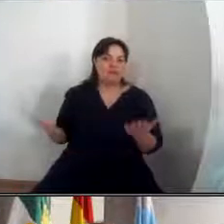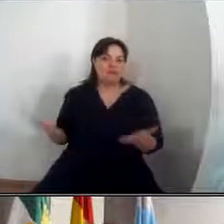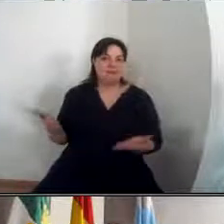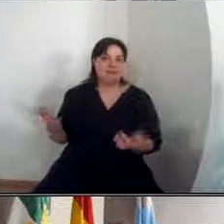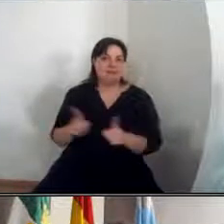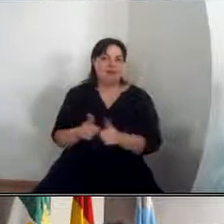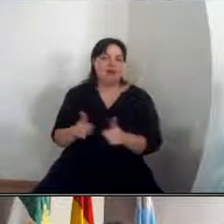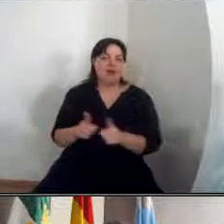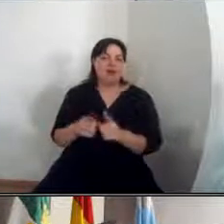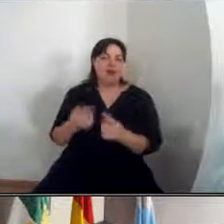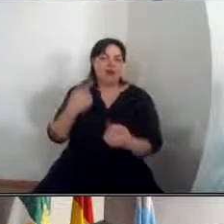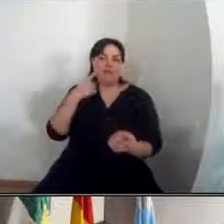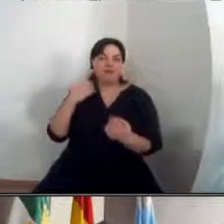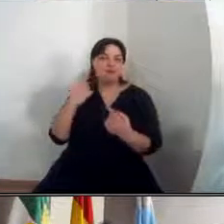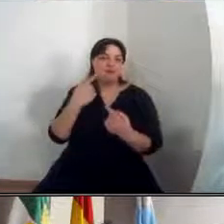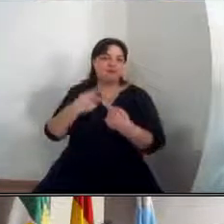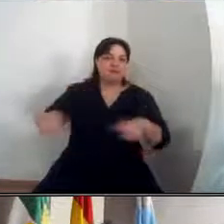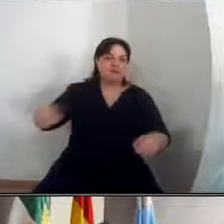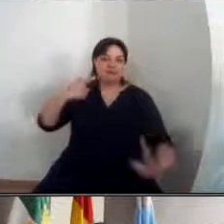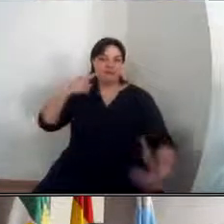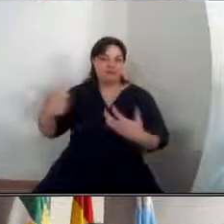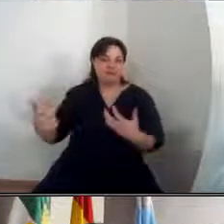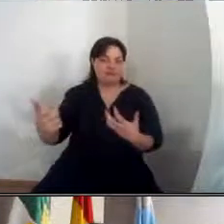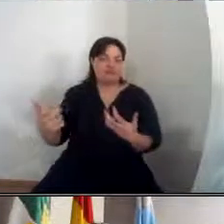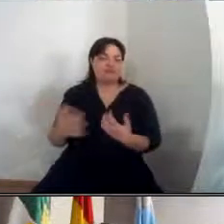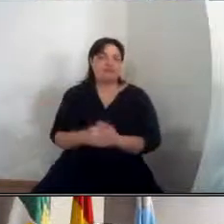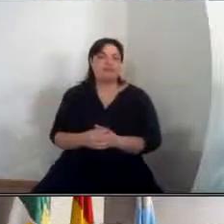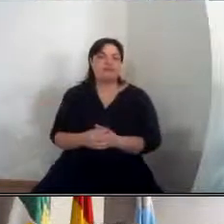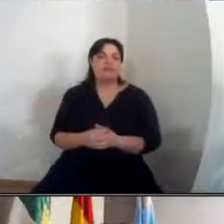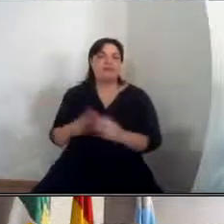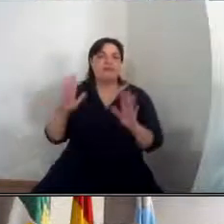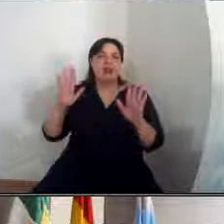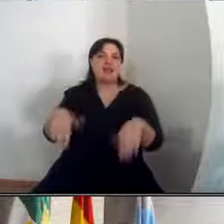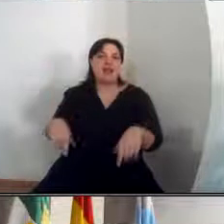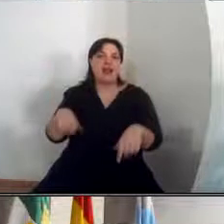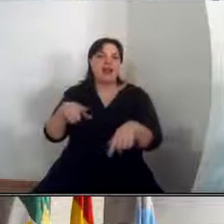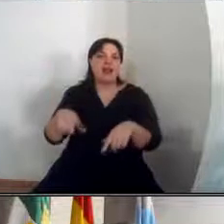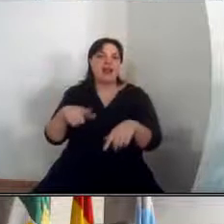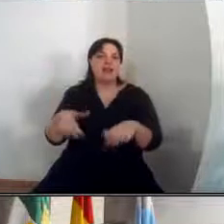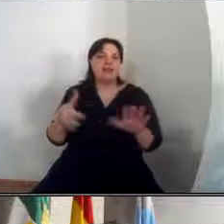el sur. Vimos la Europa que nos llevó al Brexit y que